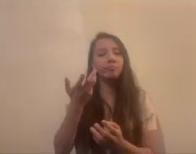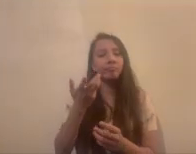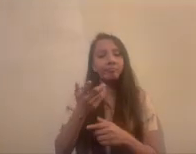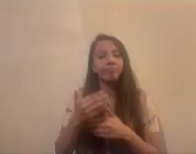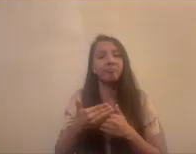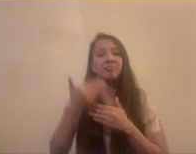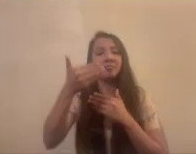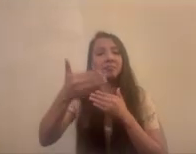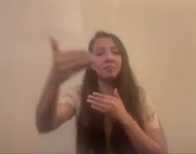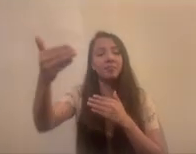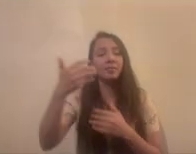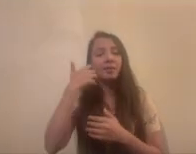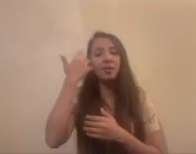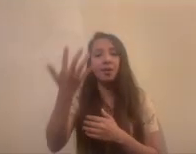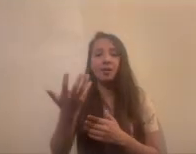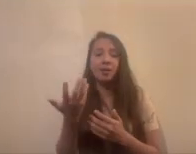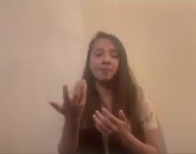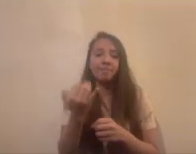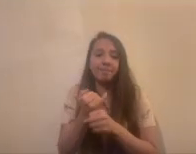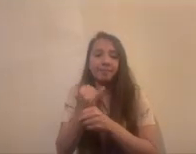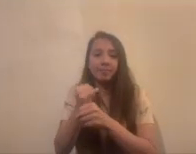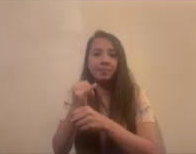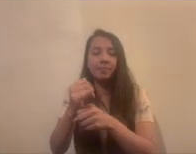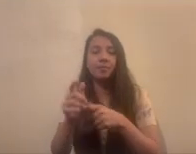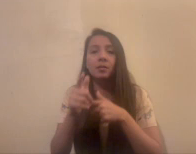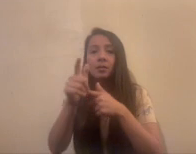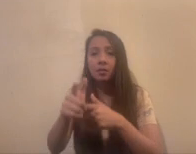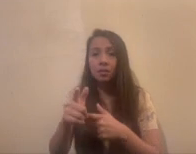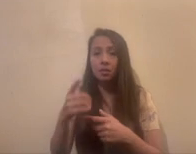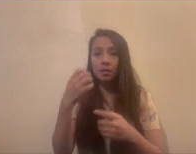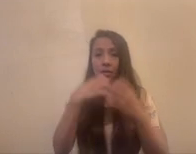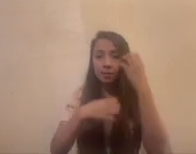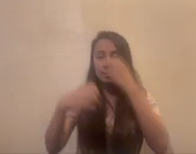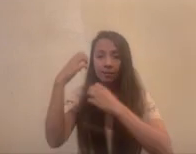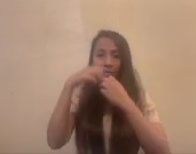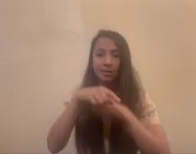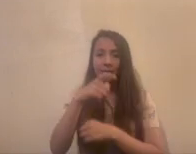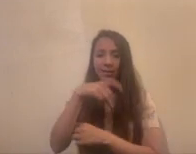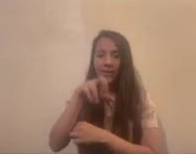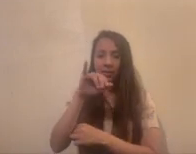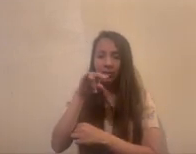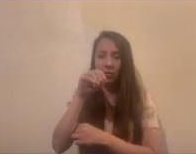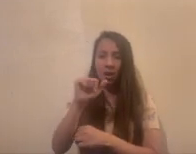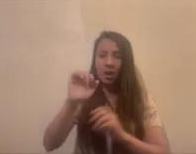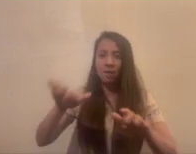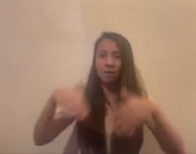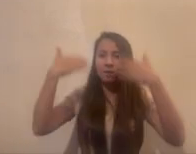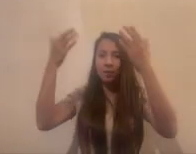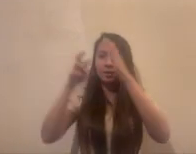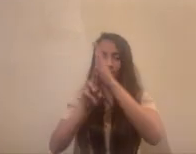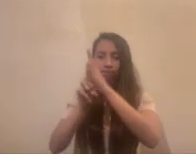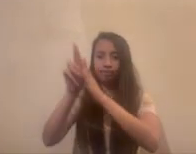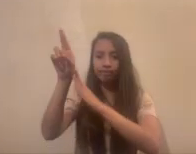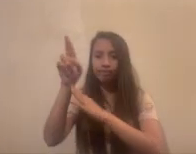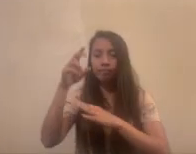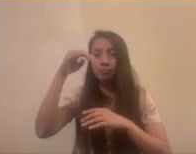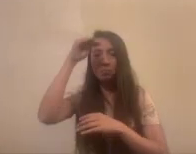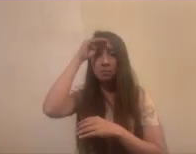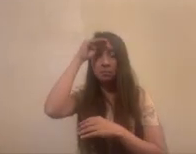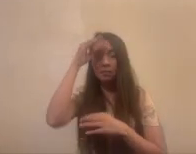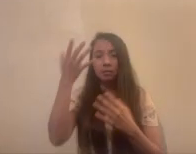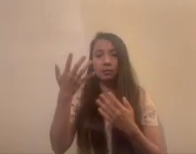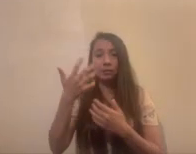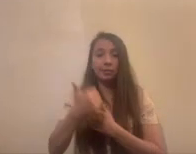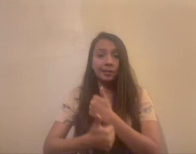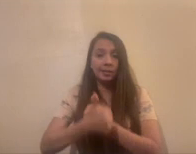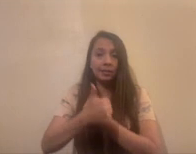en el tintero y nos encantaría poder hacer. Evaluar el desempeño del quinoa en la estación espacial, pensando